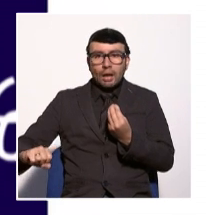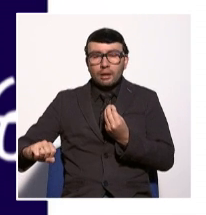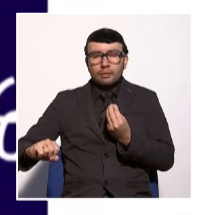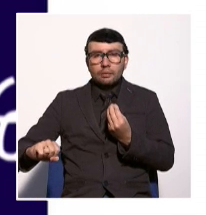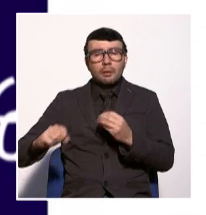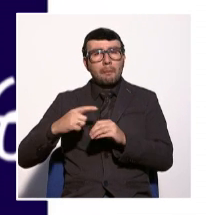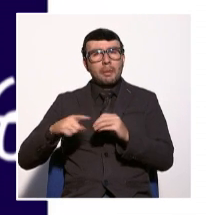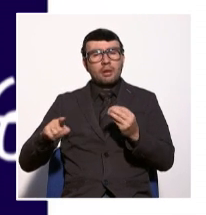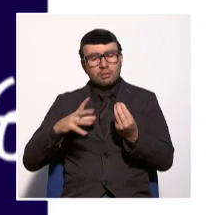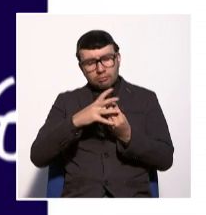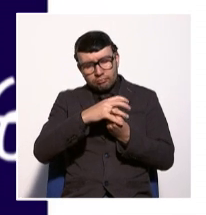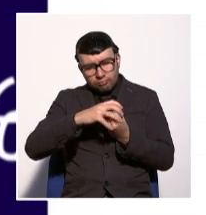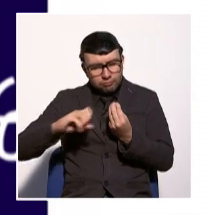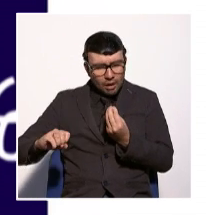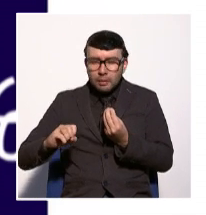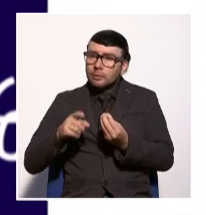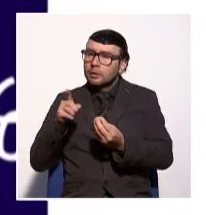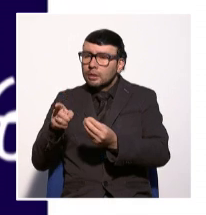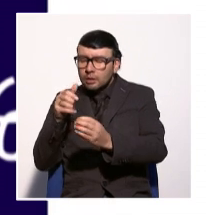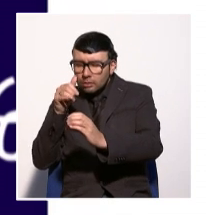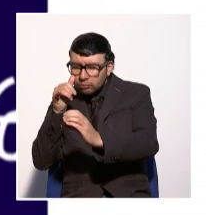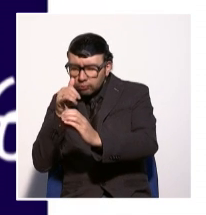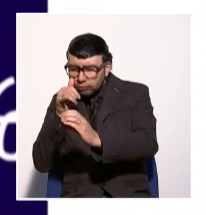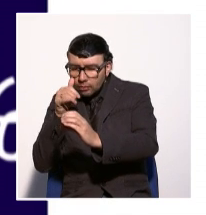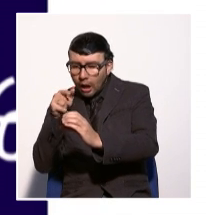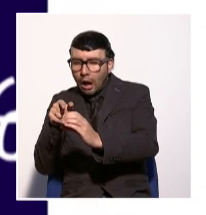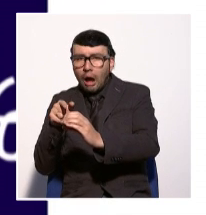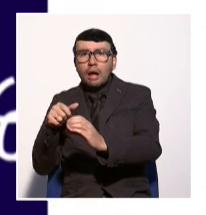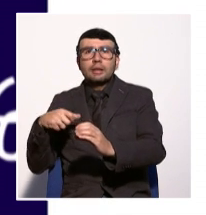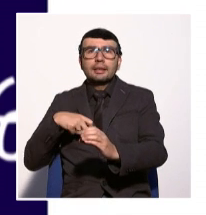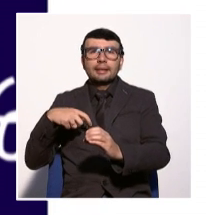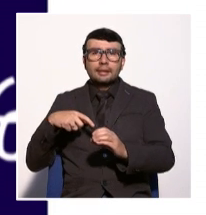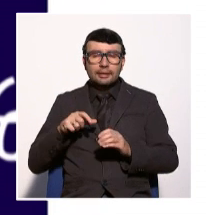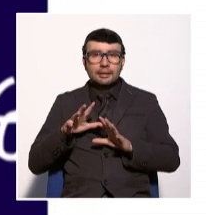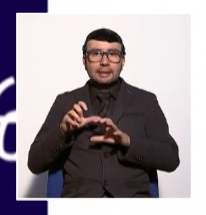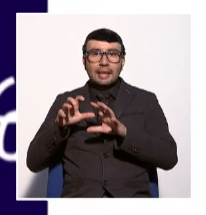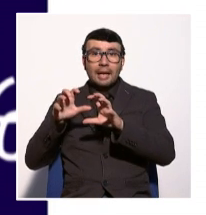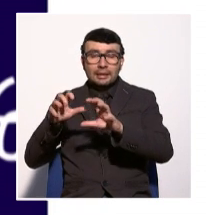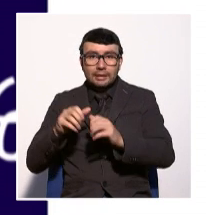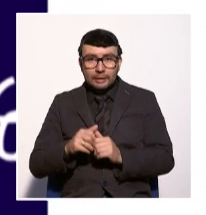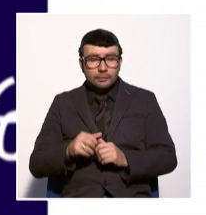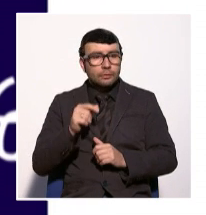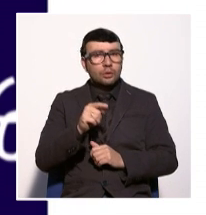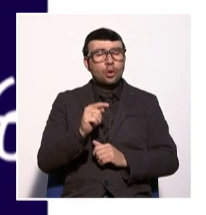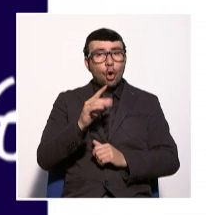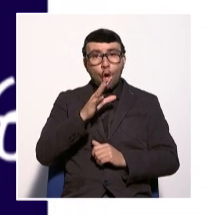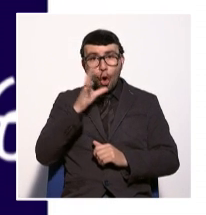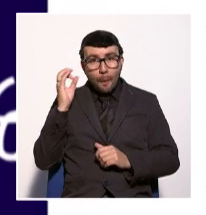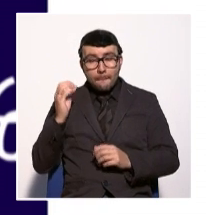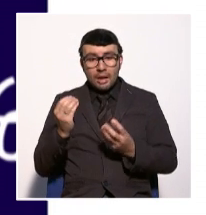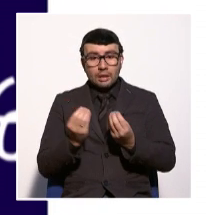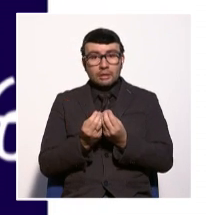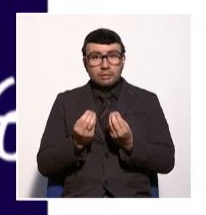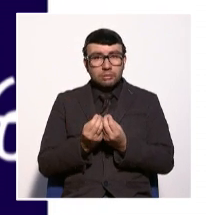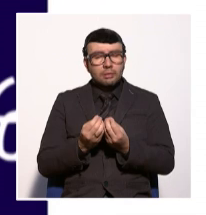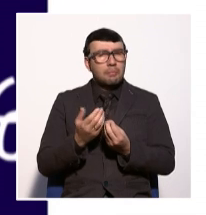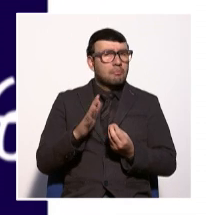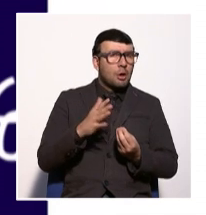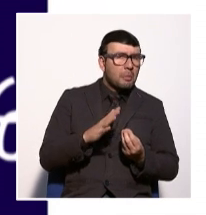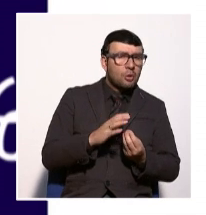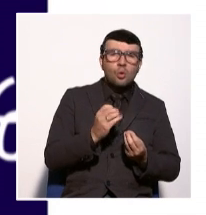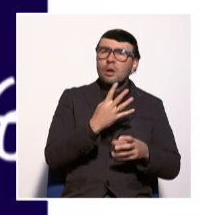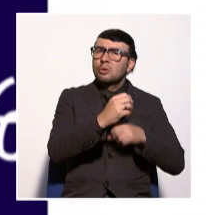testículo lo mandaron donde el patólogo y encontró que tenía un cáncer el cáncer de testículo en el hombre es muy frecuente entre los